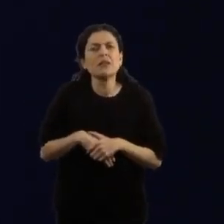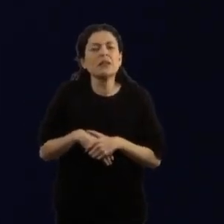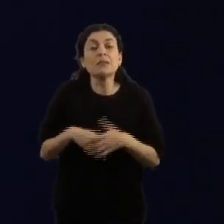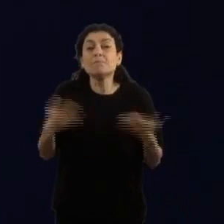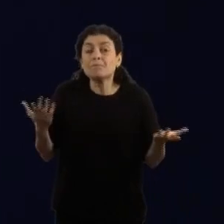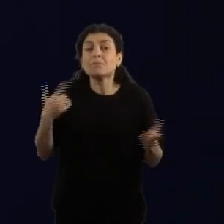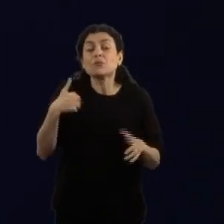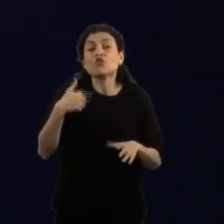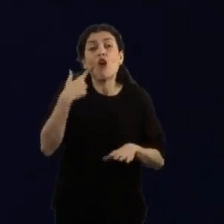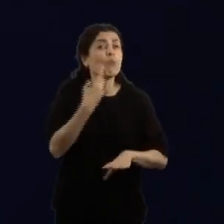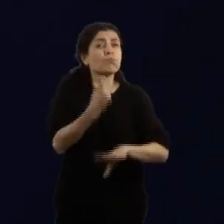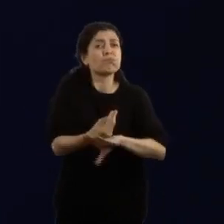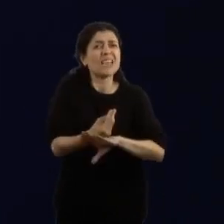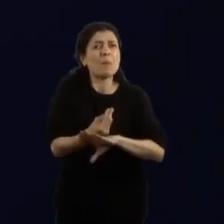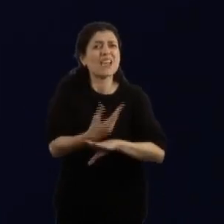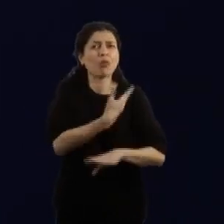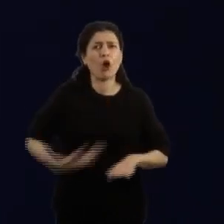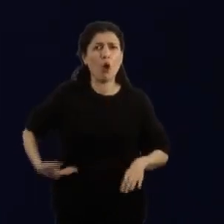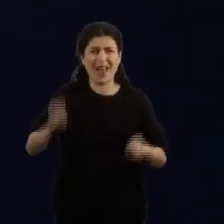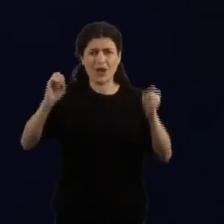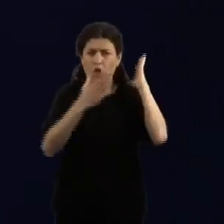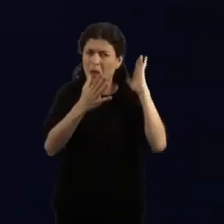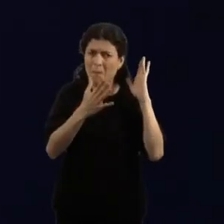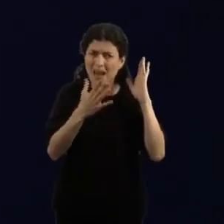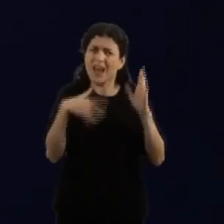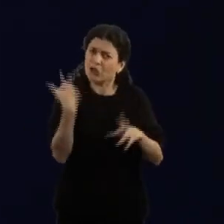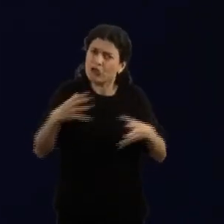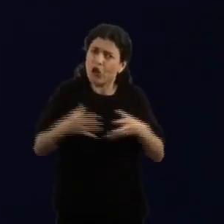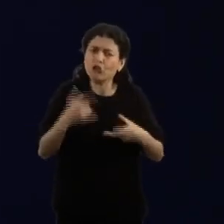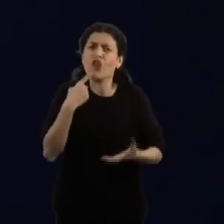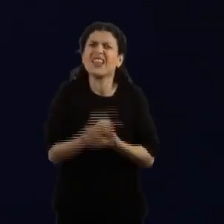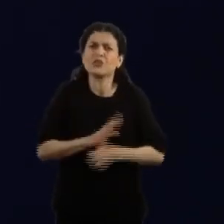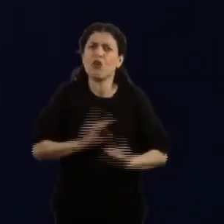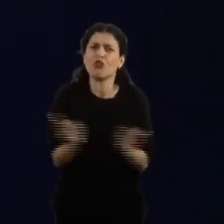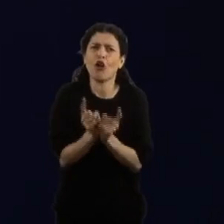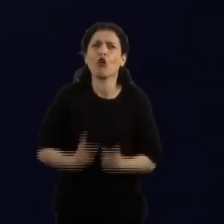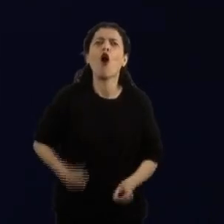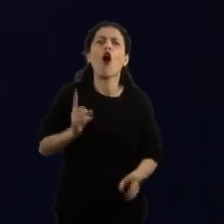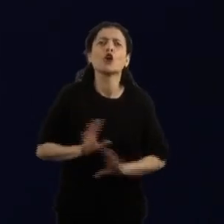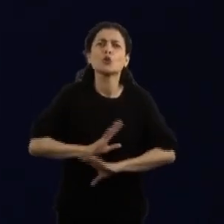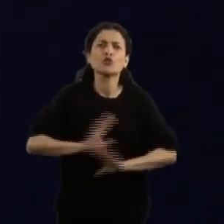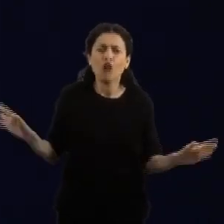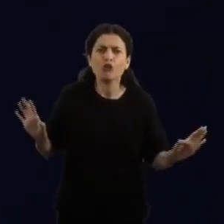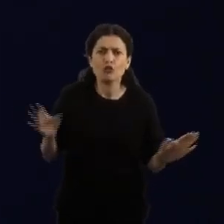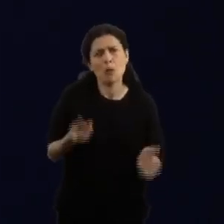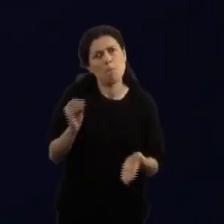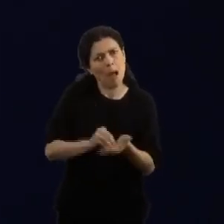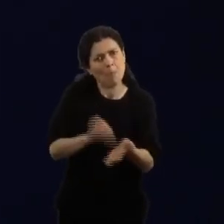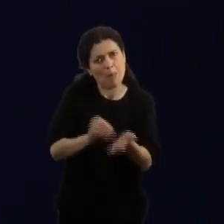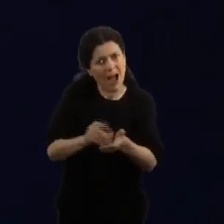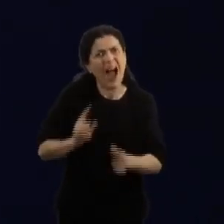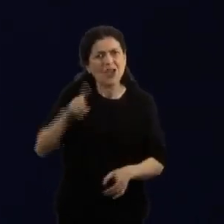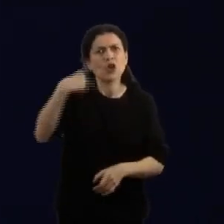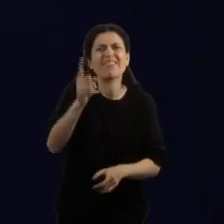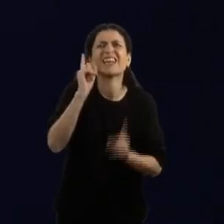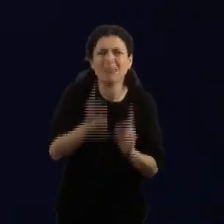como representante del gobierno, te digo, estamos orgullosos de lo que pasó ayer y por supuesto que se va a repetir todos los años, ¿no?